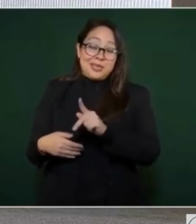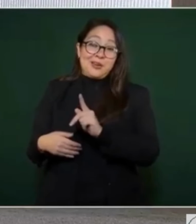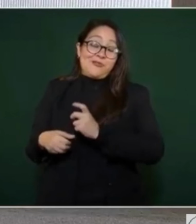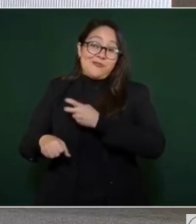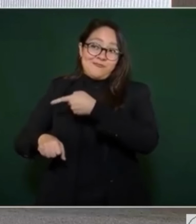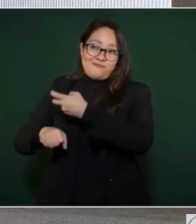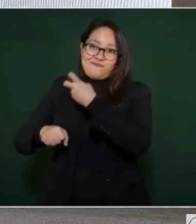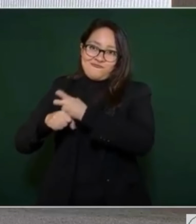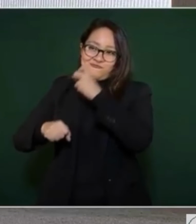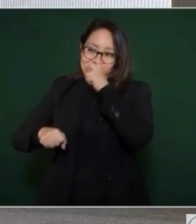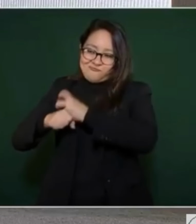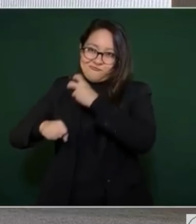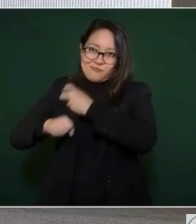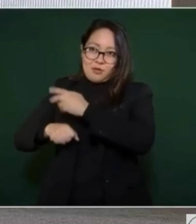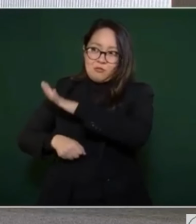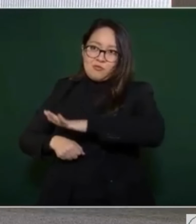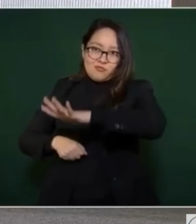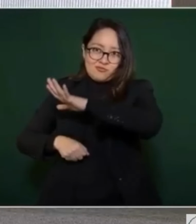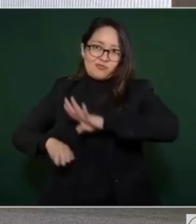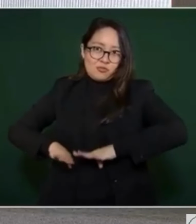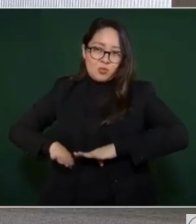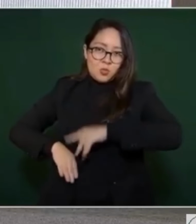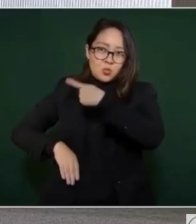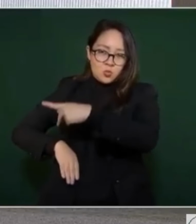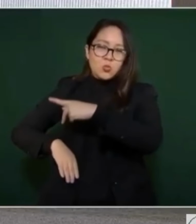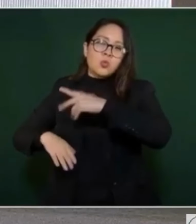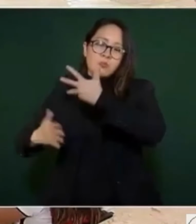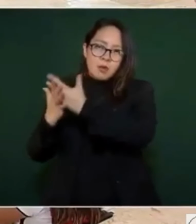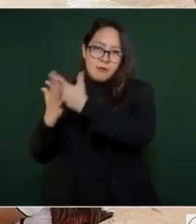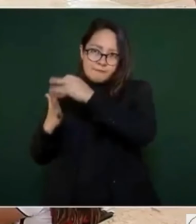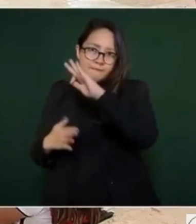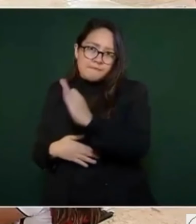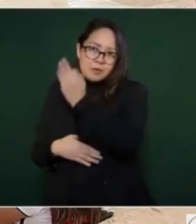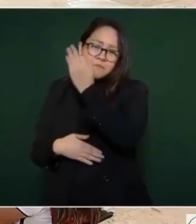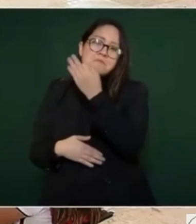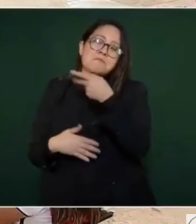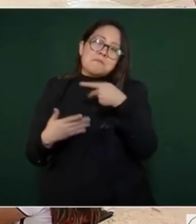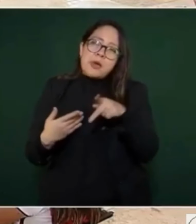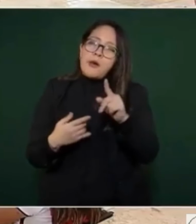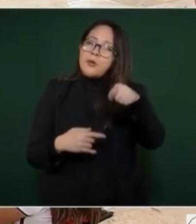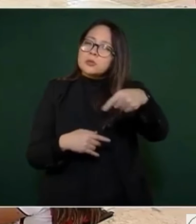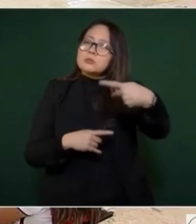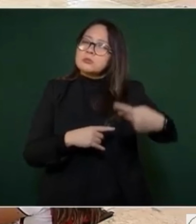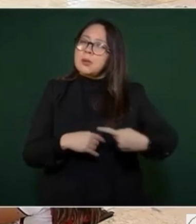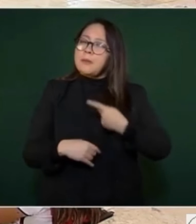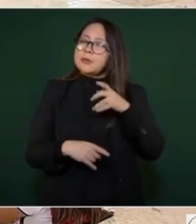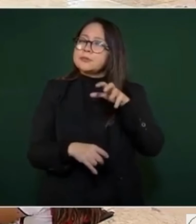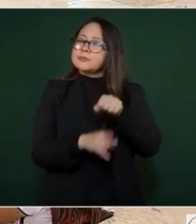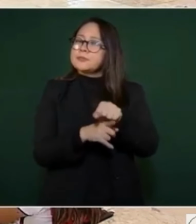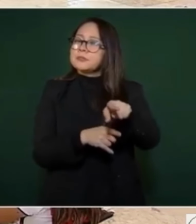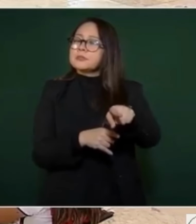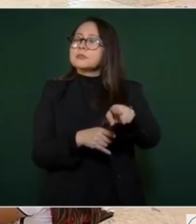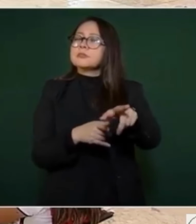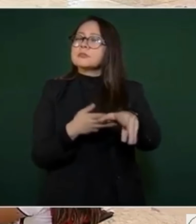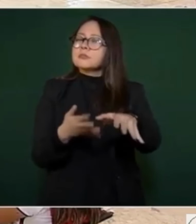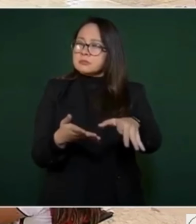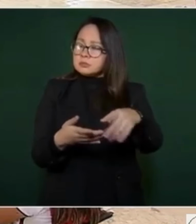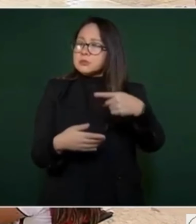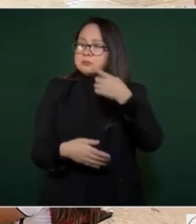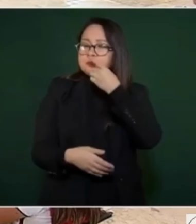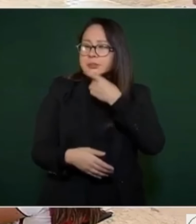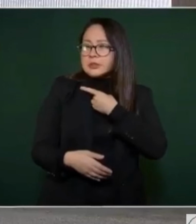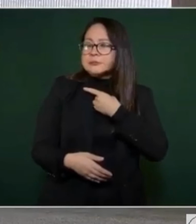rígidas en la reglamentación total. Pero referente a la pregunta que usted nos